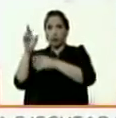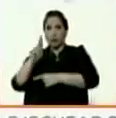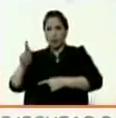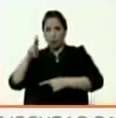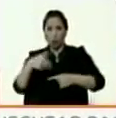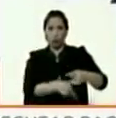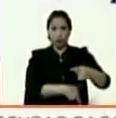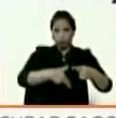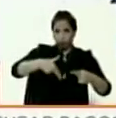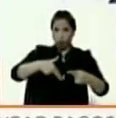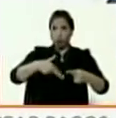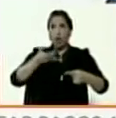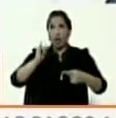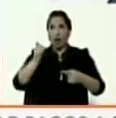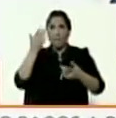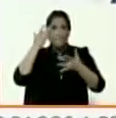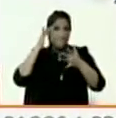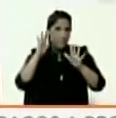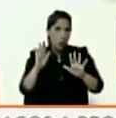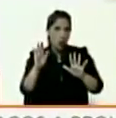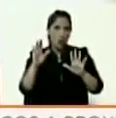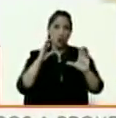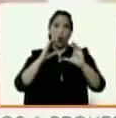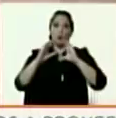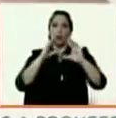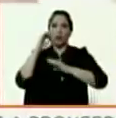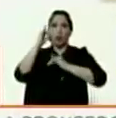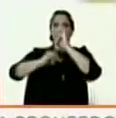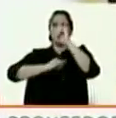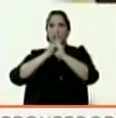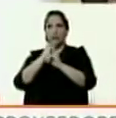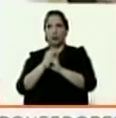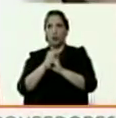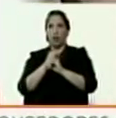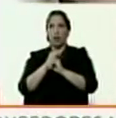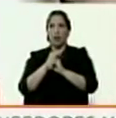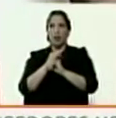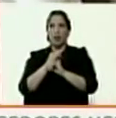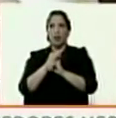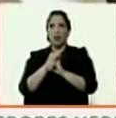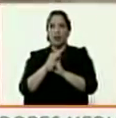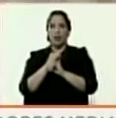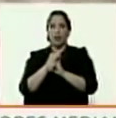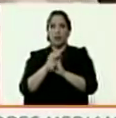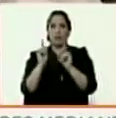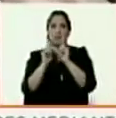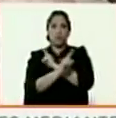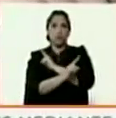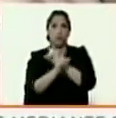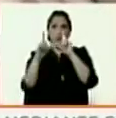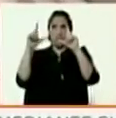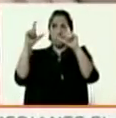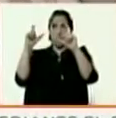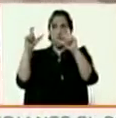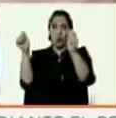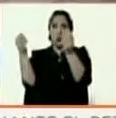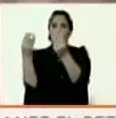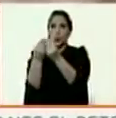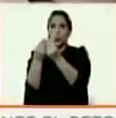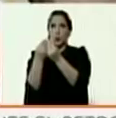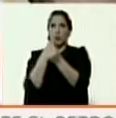de fuego, por más que intentaron los medios de comunicación internacionales, aludiendo a la fotografía del señor Guaidó con un paramilitar,